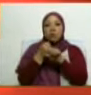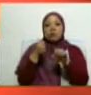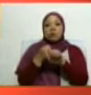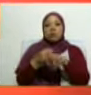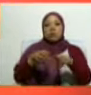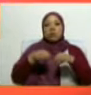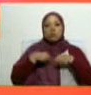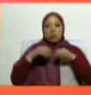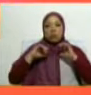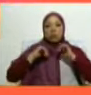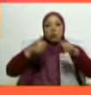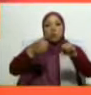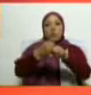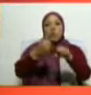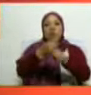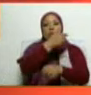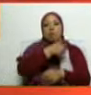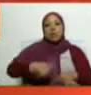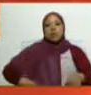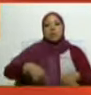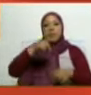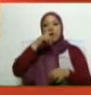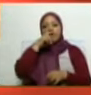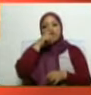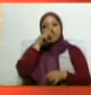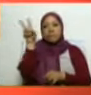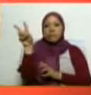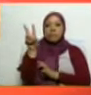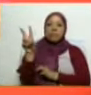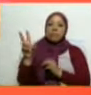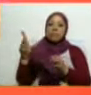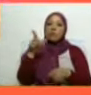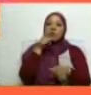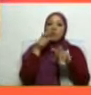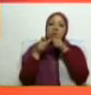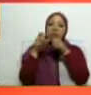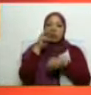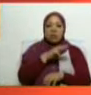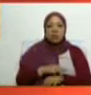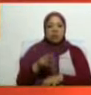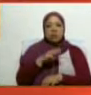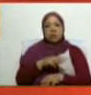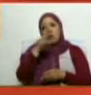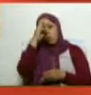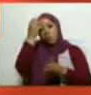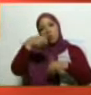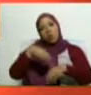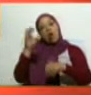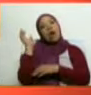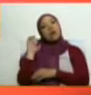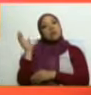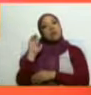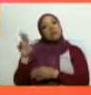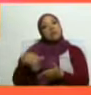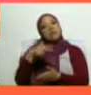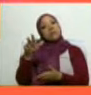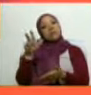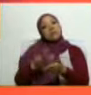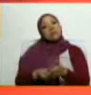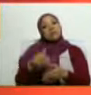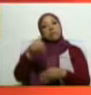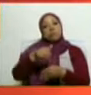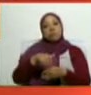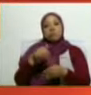consultivo por iniciativa del presidente o presidenta de la República en Consejo de Ministros, de acuerdo a la Asamblea Nacional, aprobado por el voto